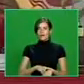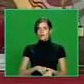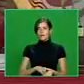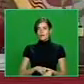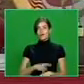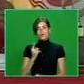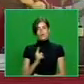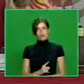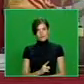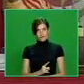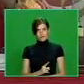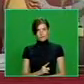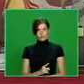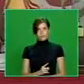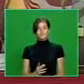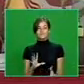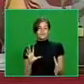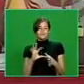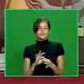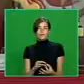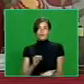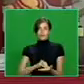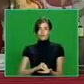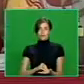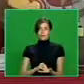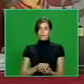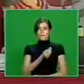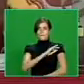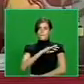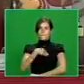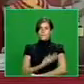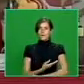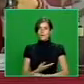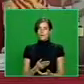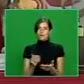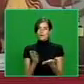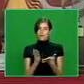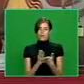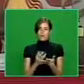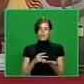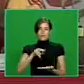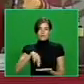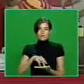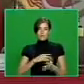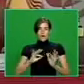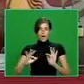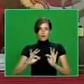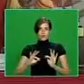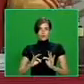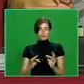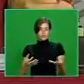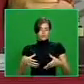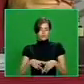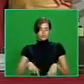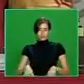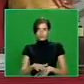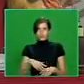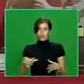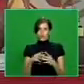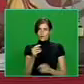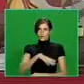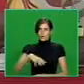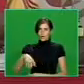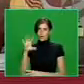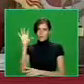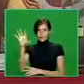tenemos que rearticular una poderosa Escuela Nacional de teatro con núcleos en todos los estados